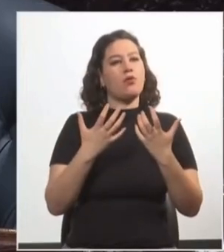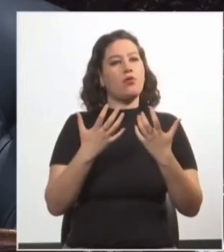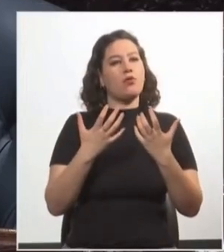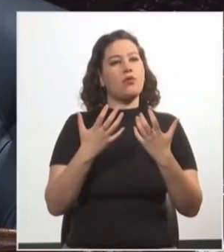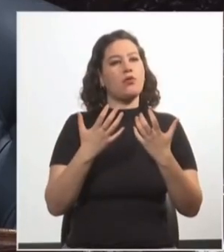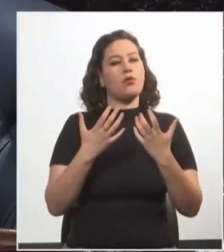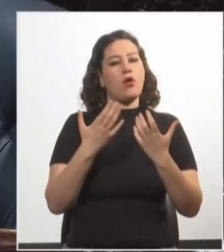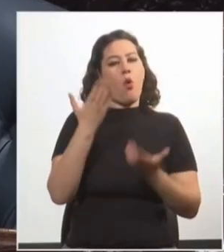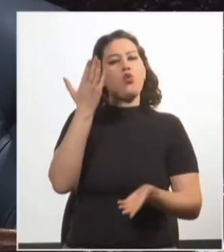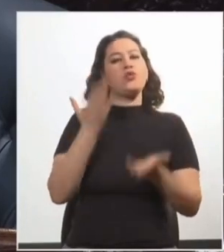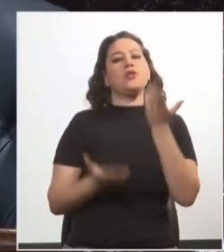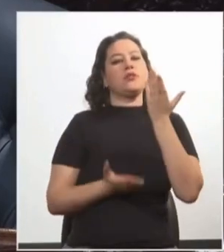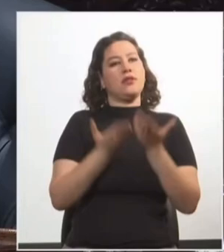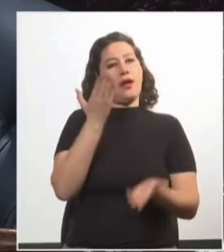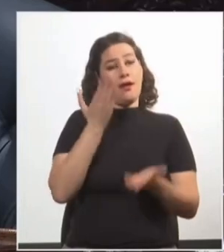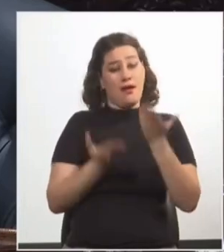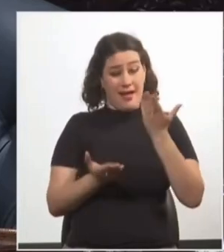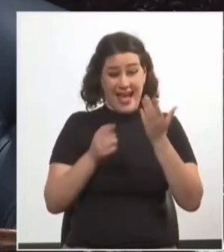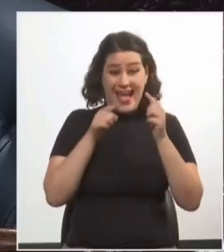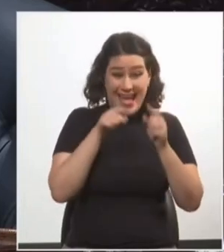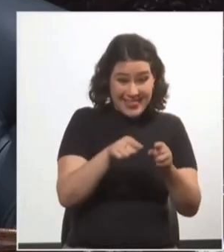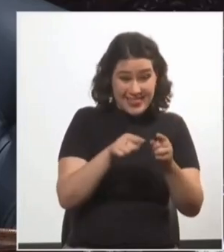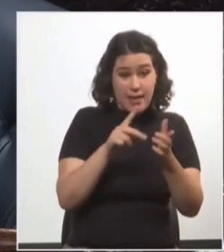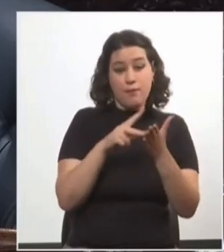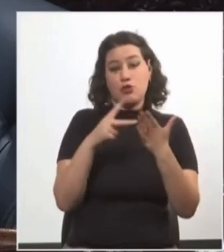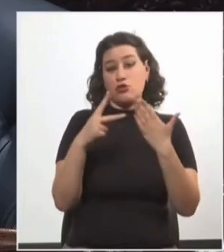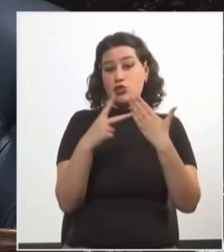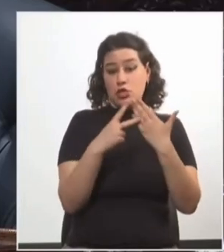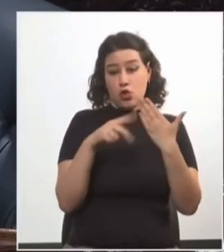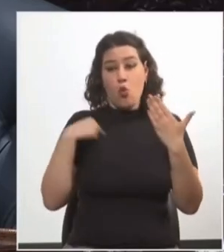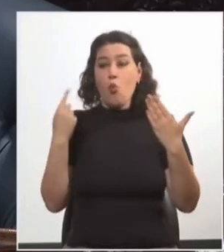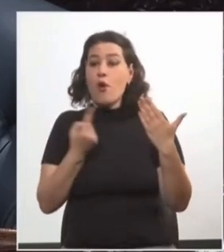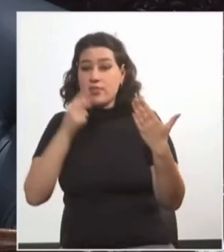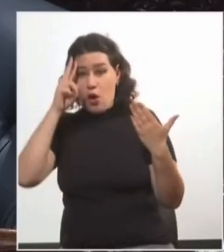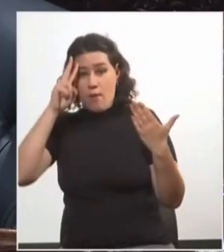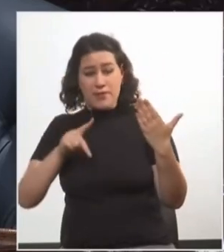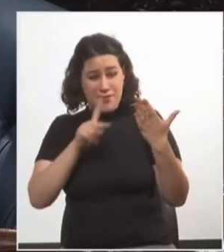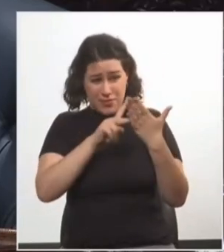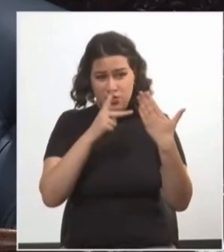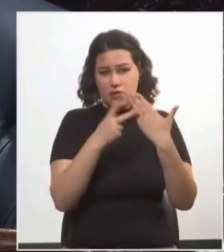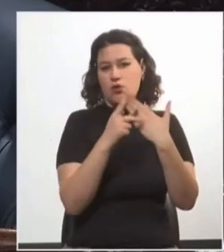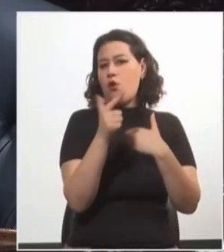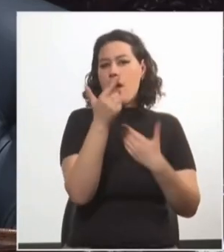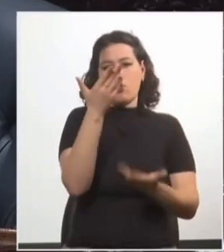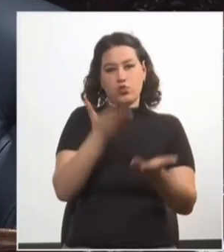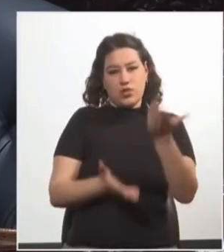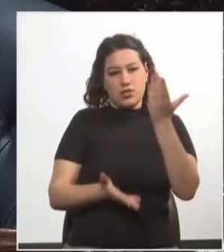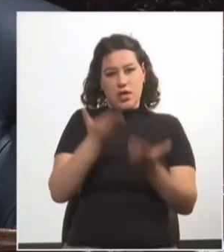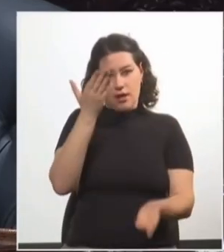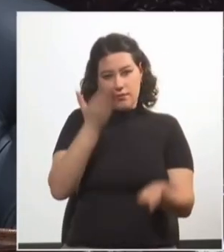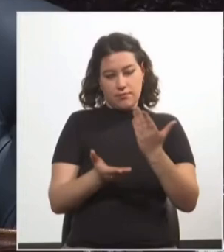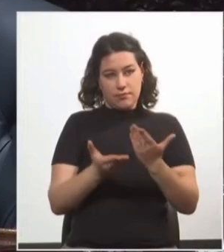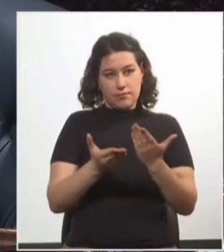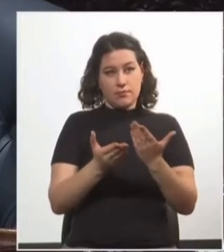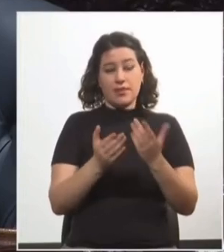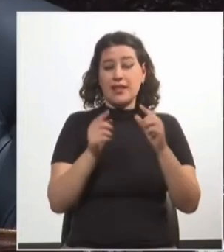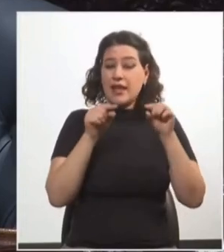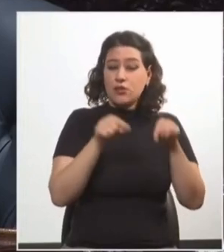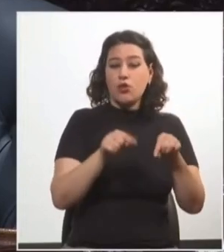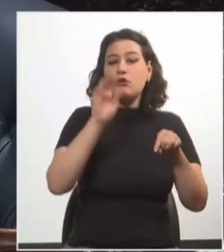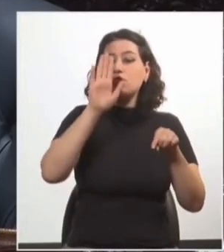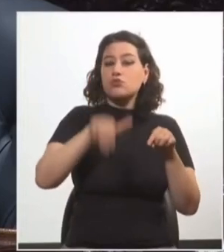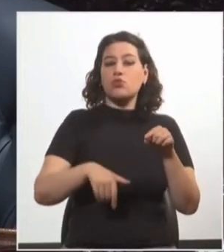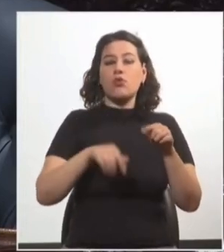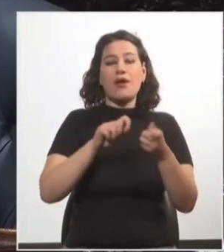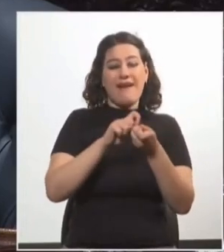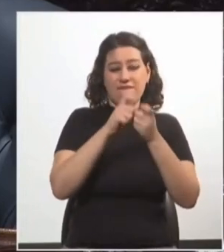de justicia que esta reforma, a nuestro entender, no tiene. Para nosotros esta es una